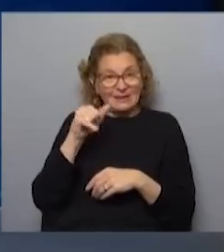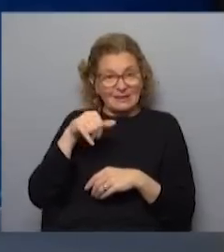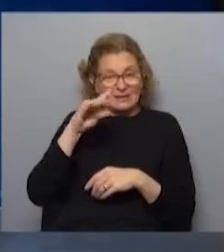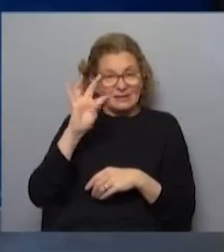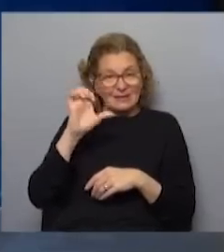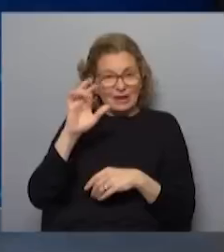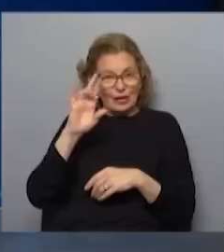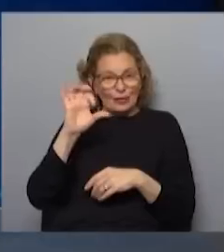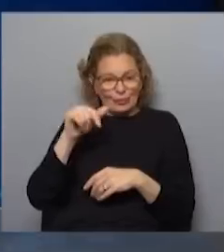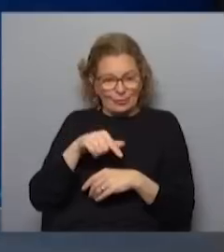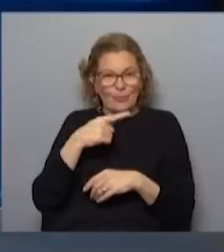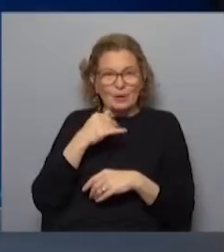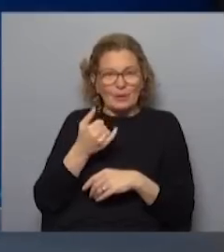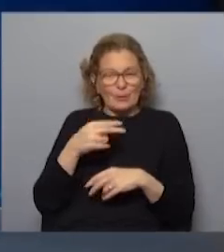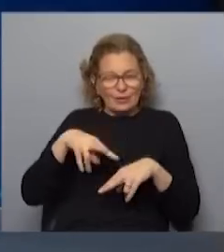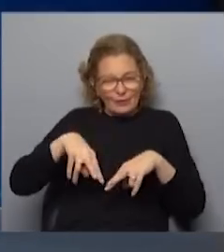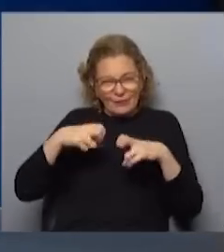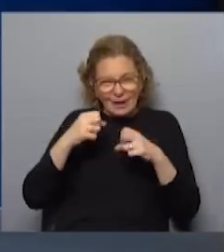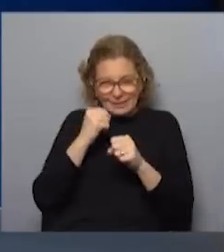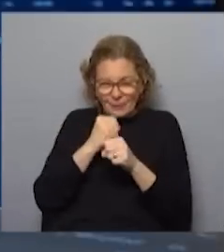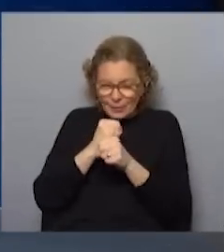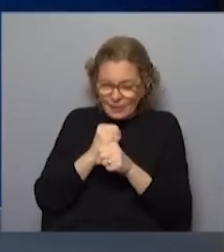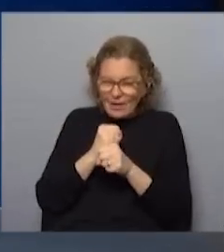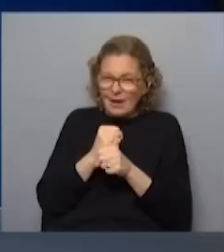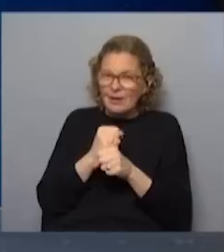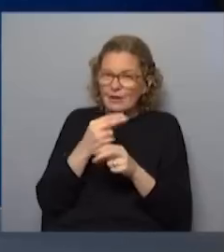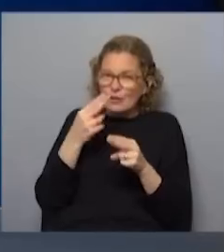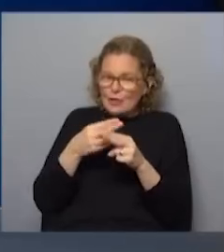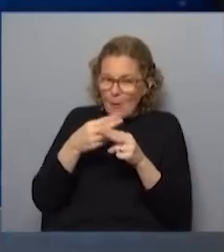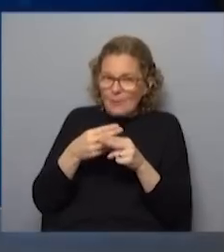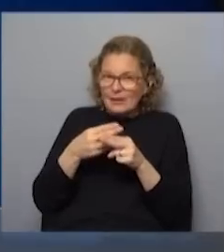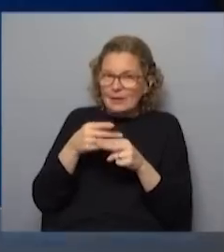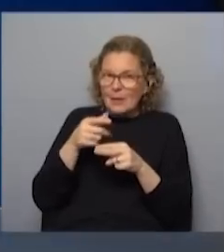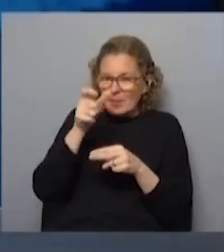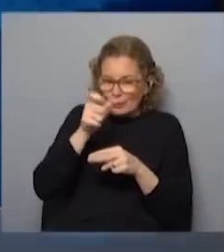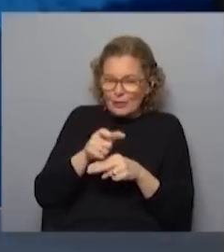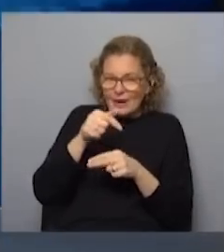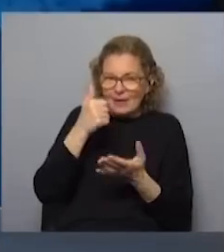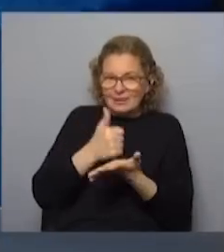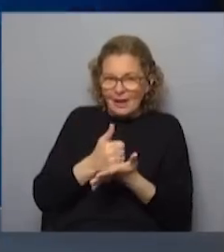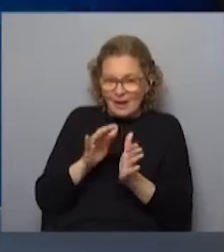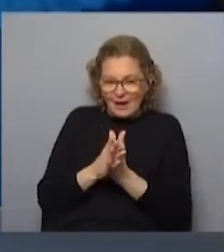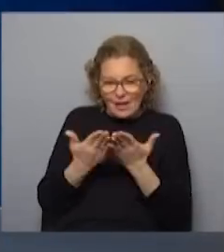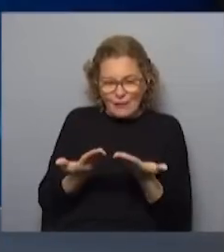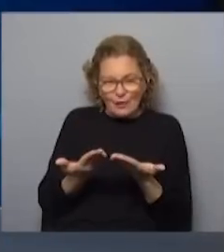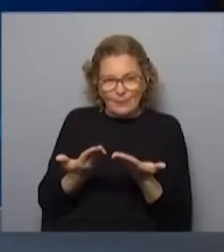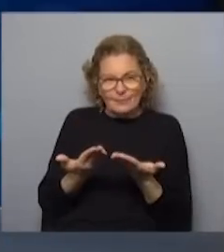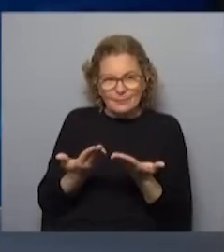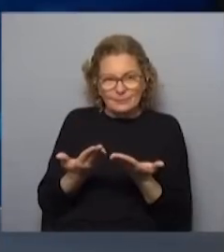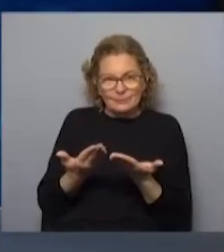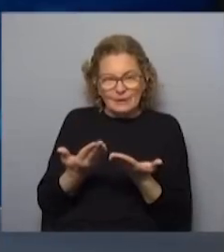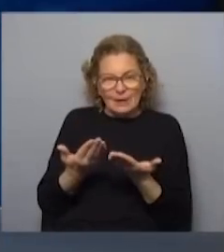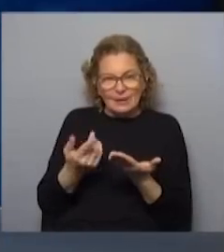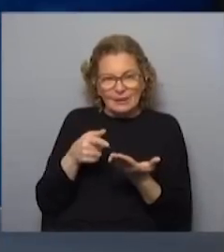con esa línea de investigación porque hay nombres concretos que participaron está en el libro directamente